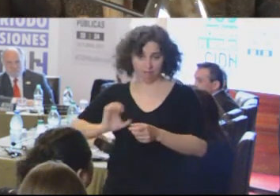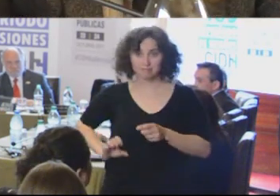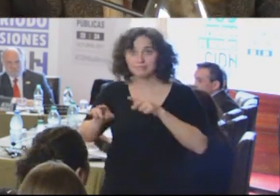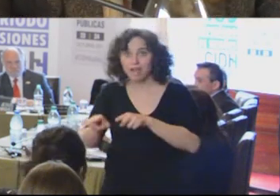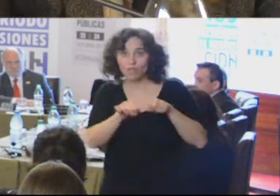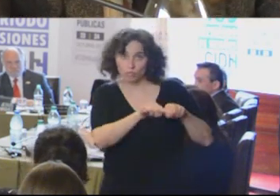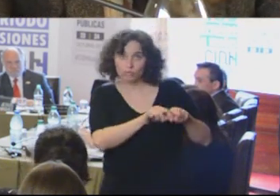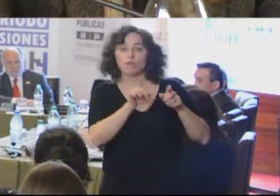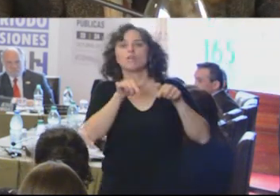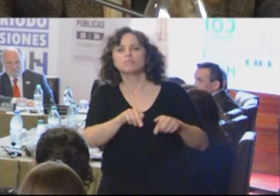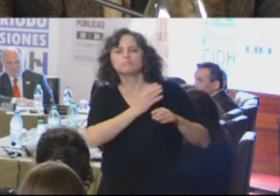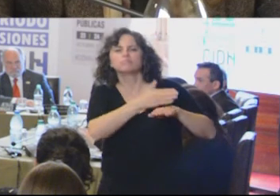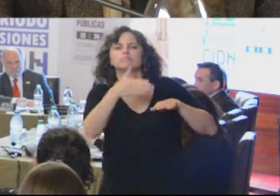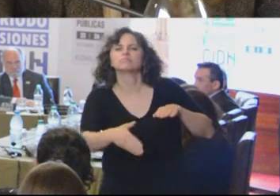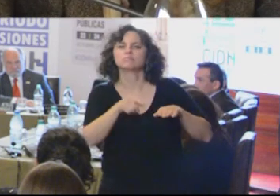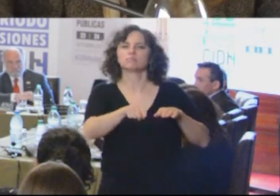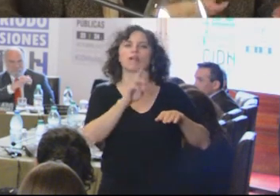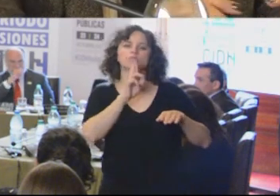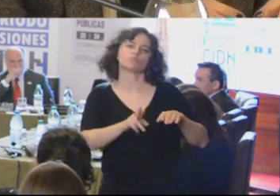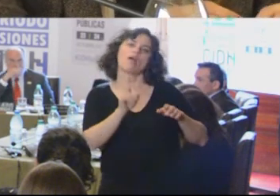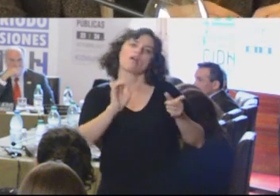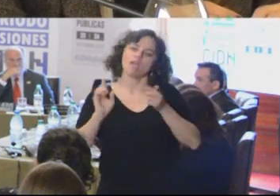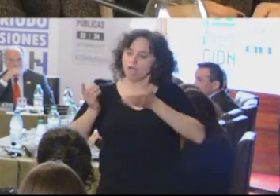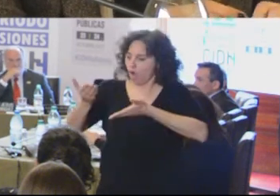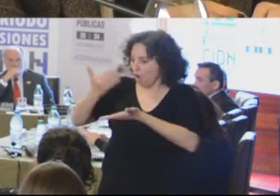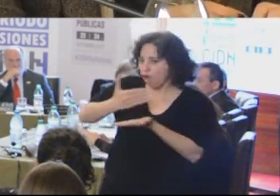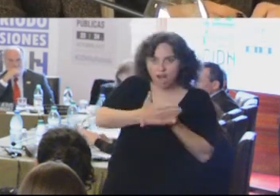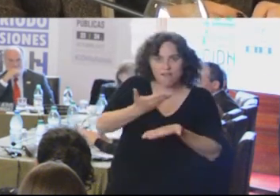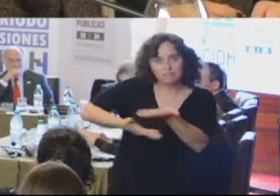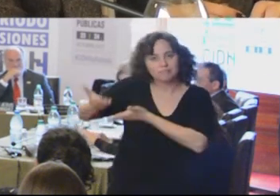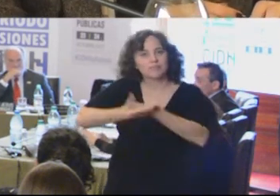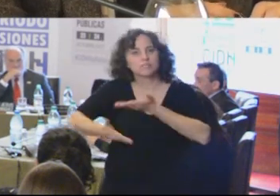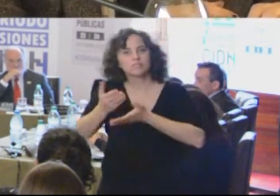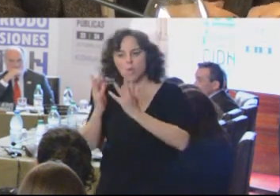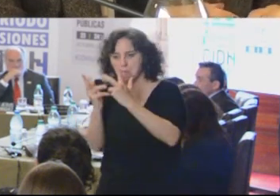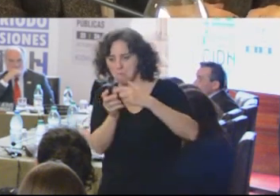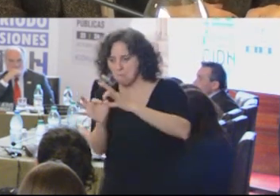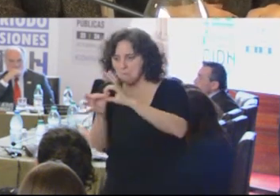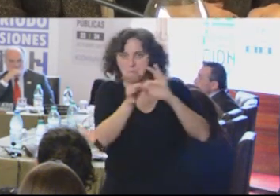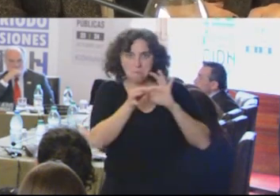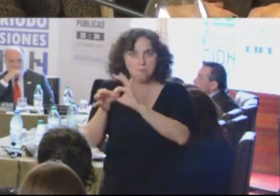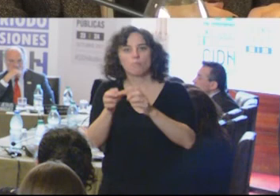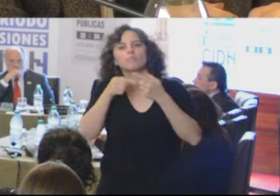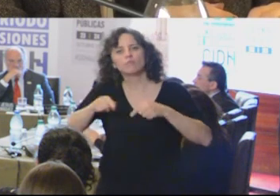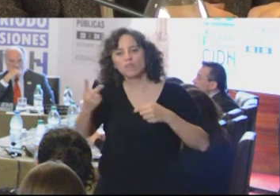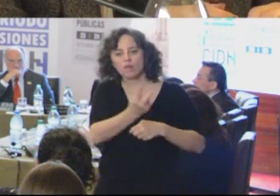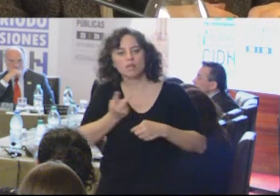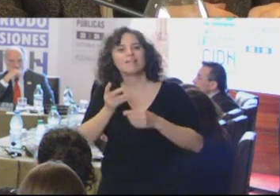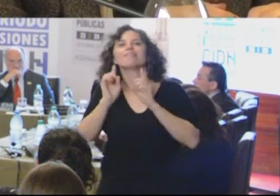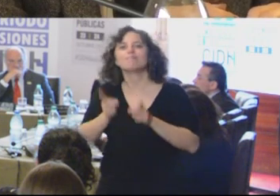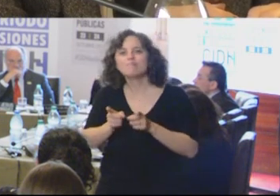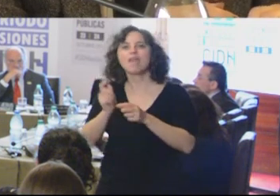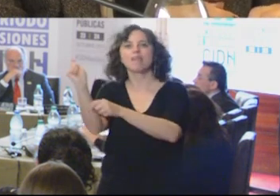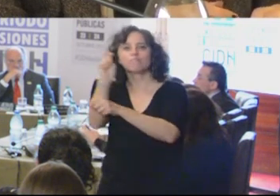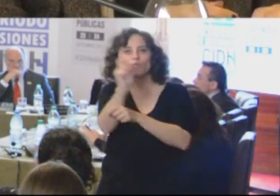precisamente el resultado de la colaboración armónica entre éstas y las ramas del poder público con